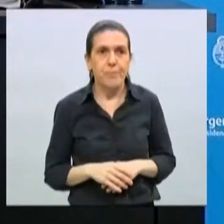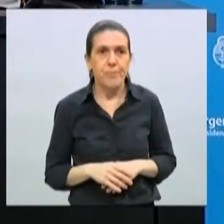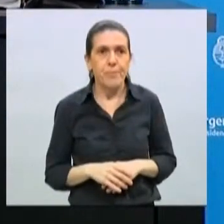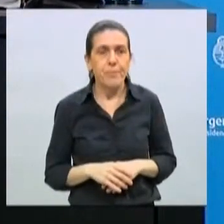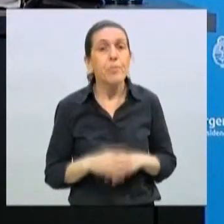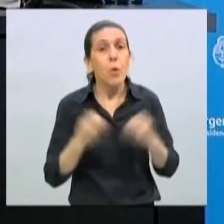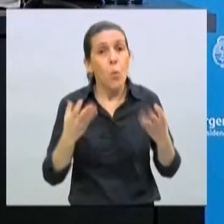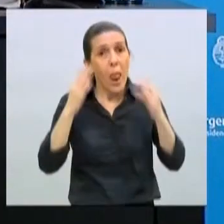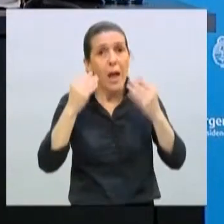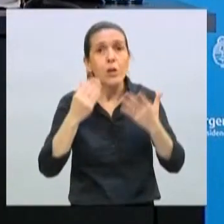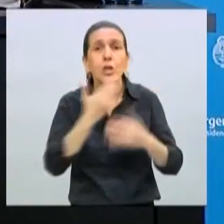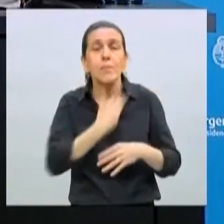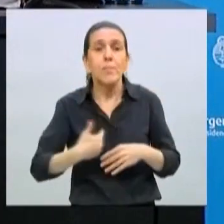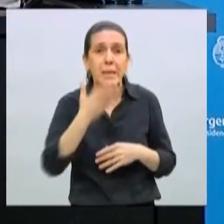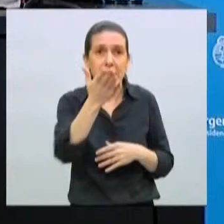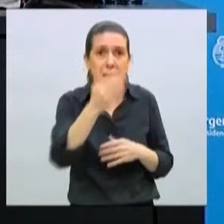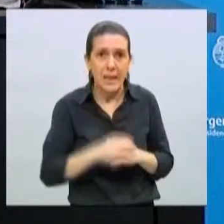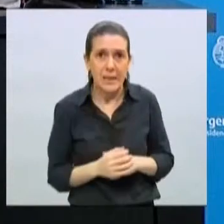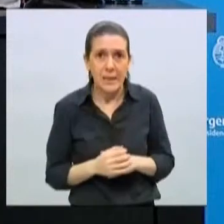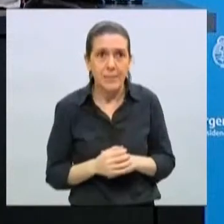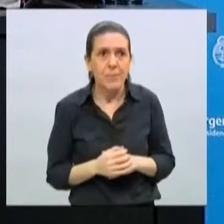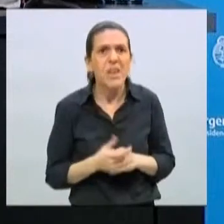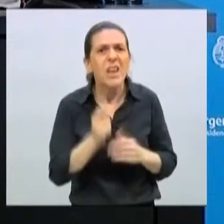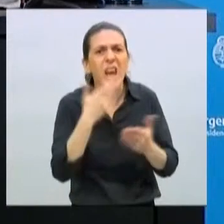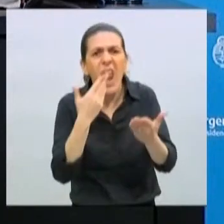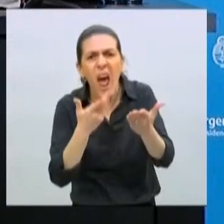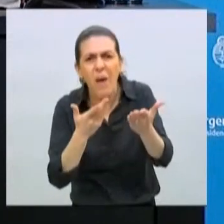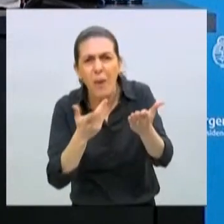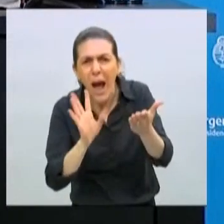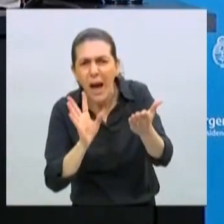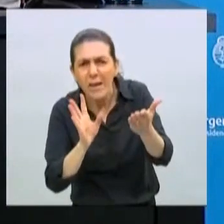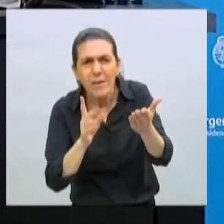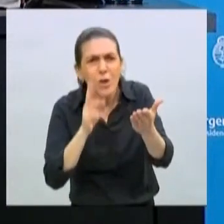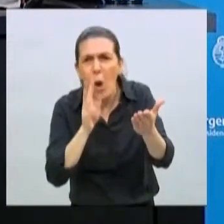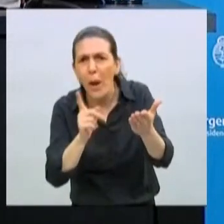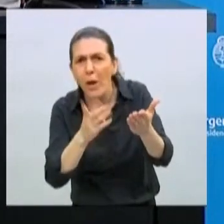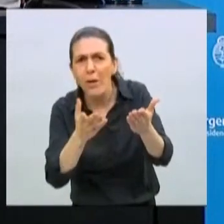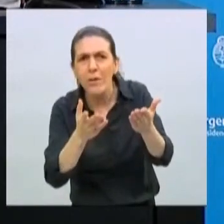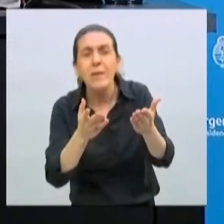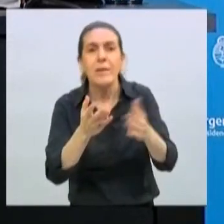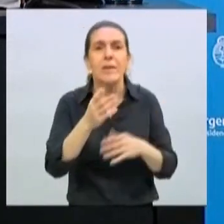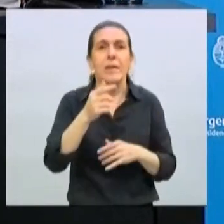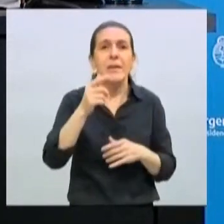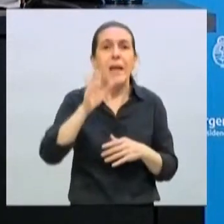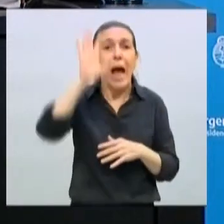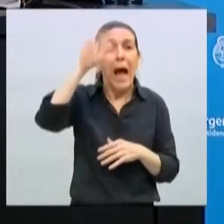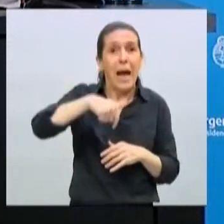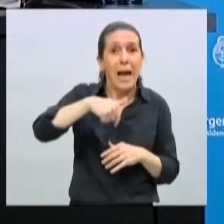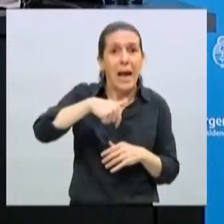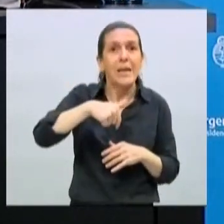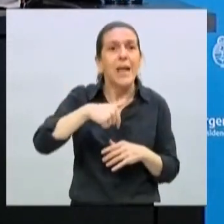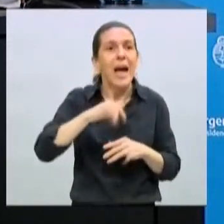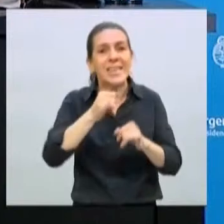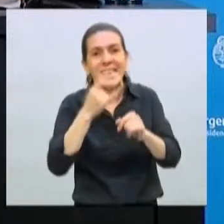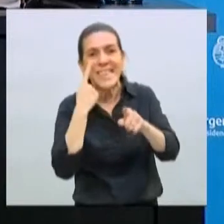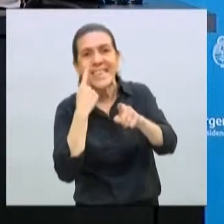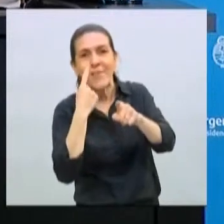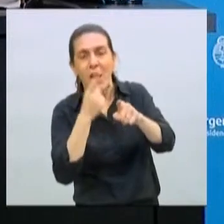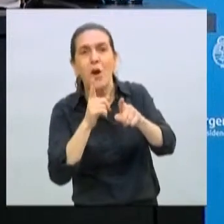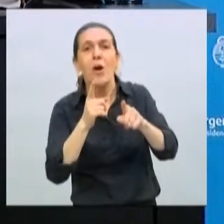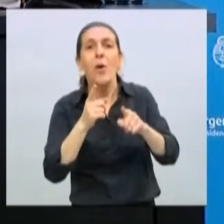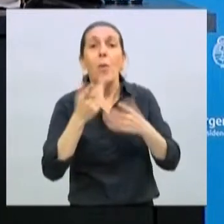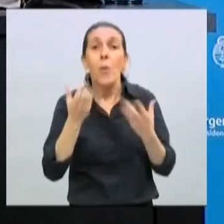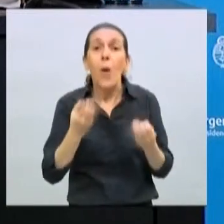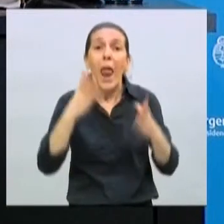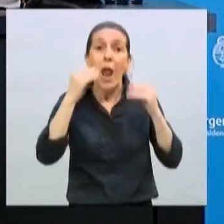Sí, buenas noches, señor presidente. ¿Quién me habla? Que yo sí lo veo. Allá. ¿Acá? Sí. Sí. ¿Qué tal? No, ya alcanza. Acá estamos.